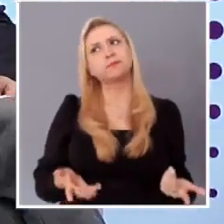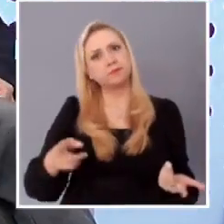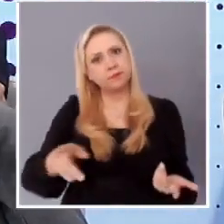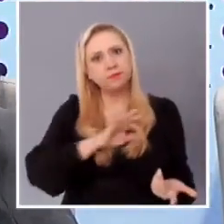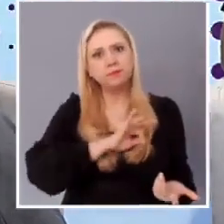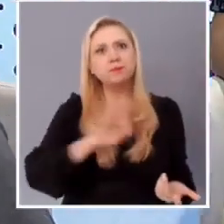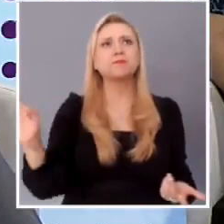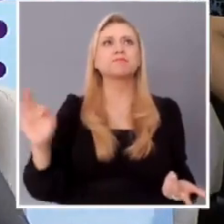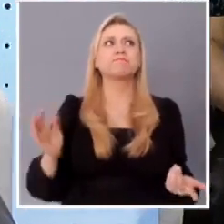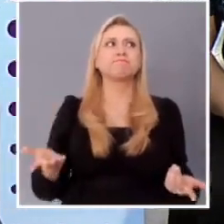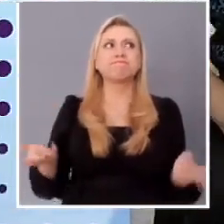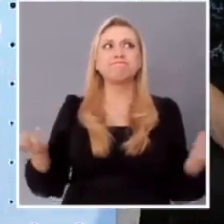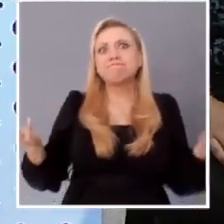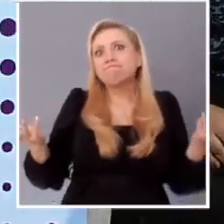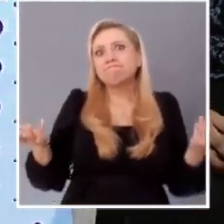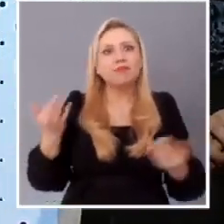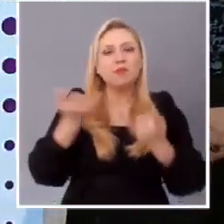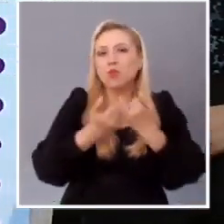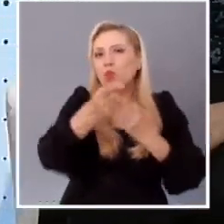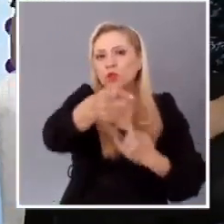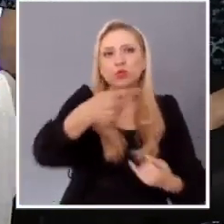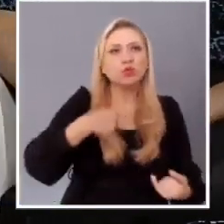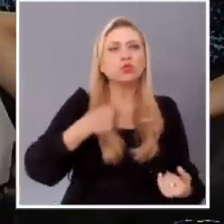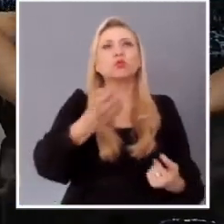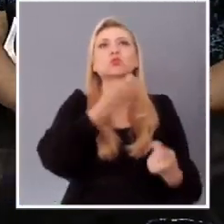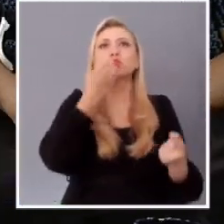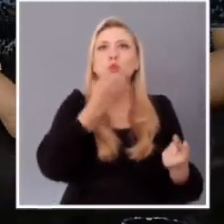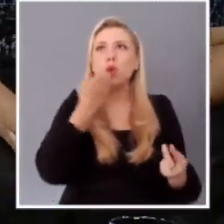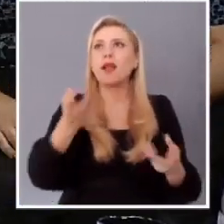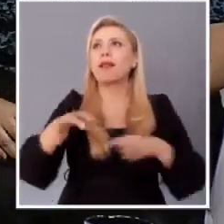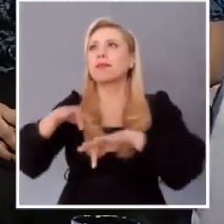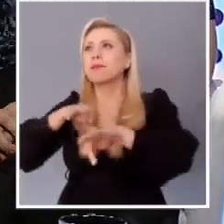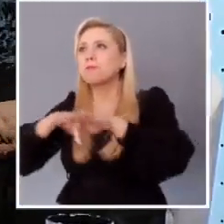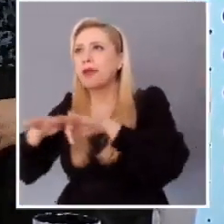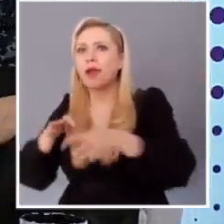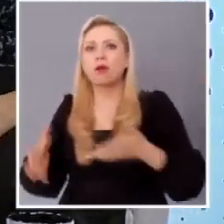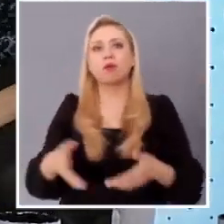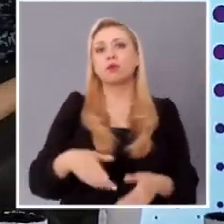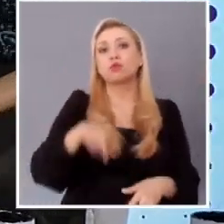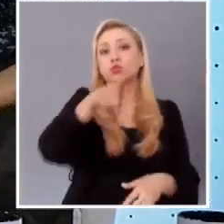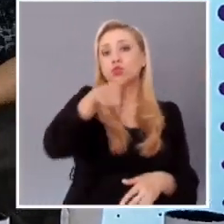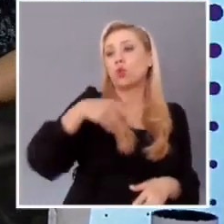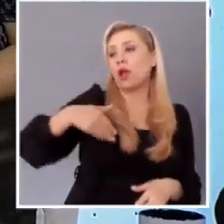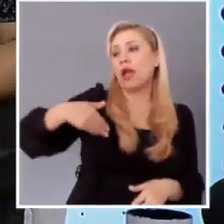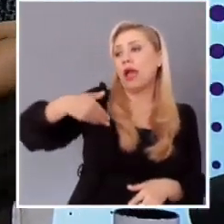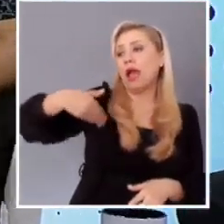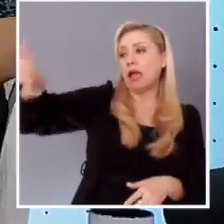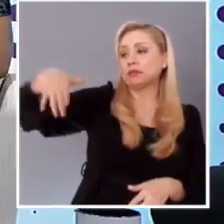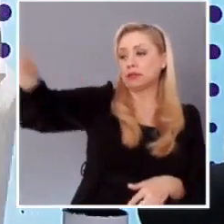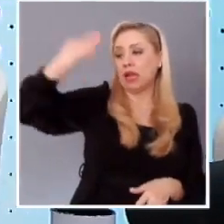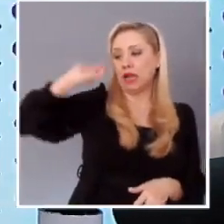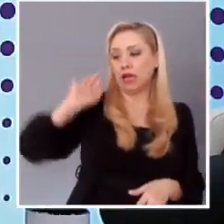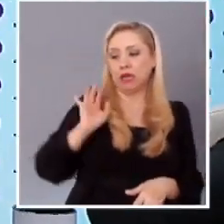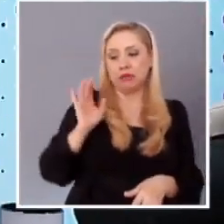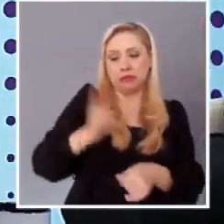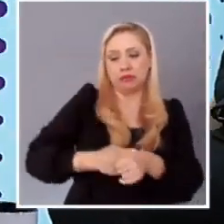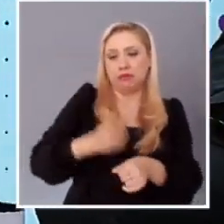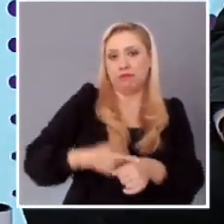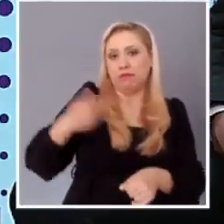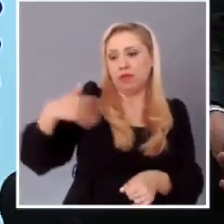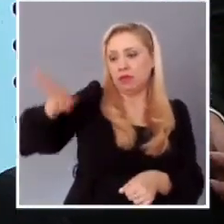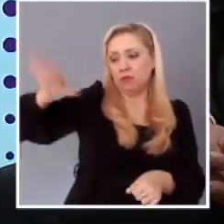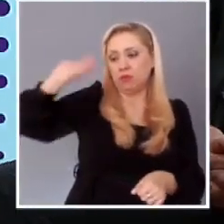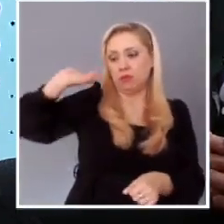se desenvuelve todo el mundo, ¿no? O sea, que no solamente sea como, bueno, tú por allá porque tienes un diagnóstico o porque te diagnosticamos